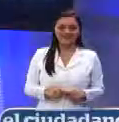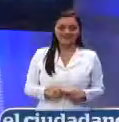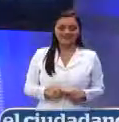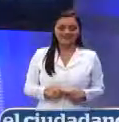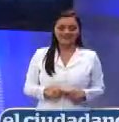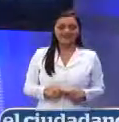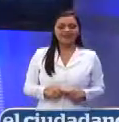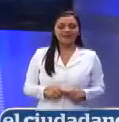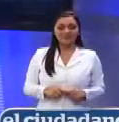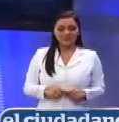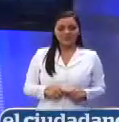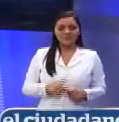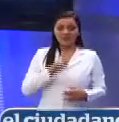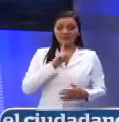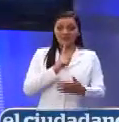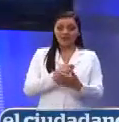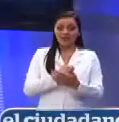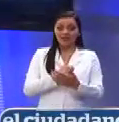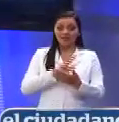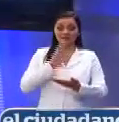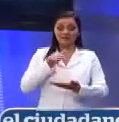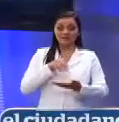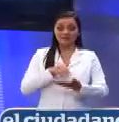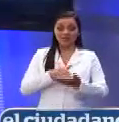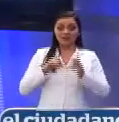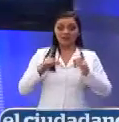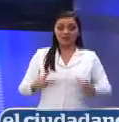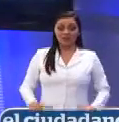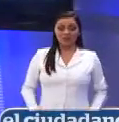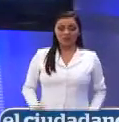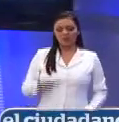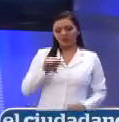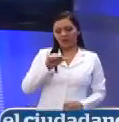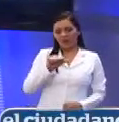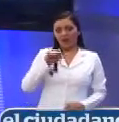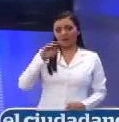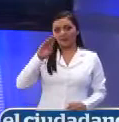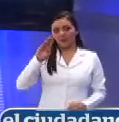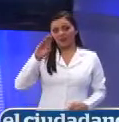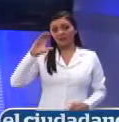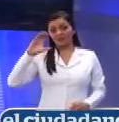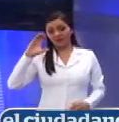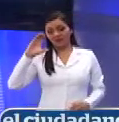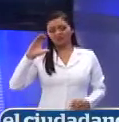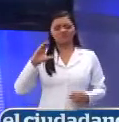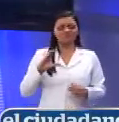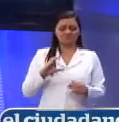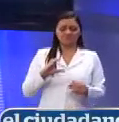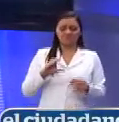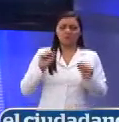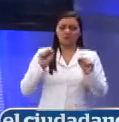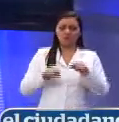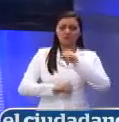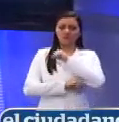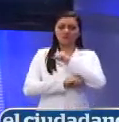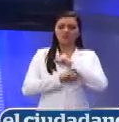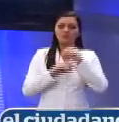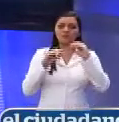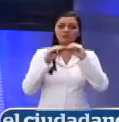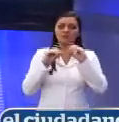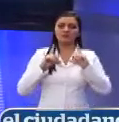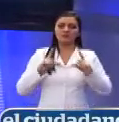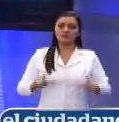sin duda los centros de salud sean estos tipo aveo se buscan fortalecer la red pública de salud victoria amigos